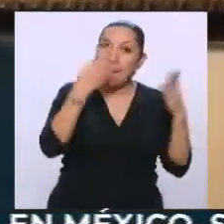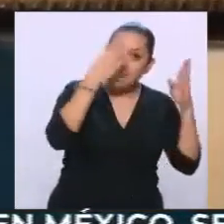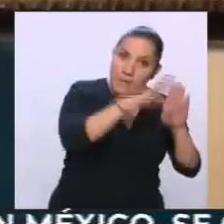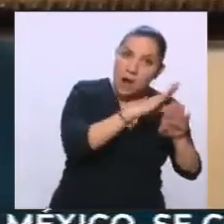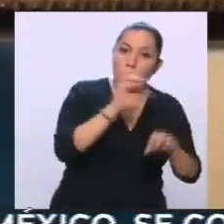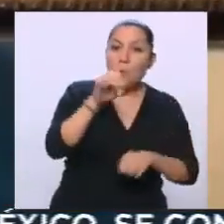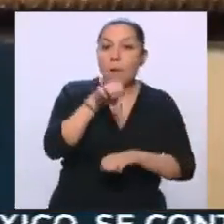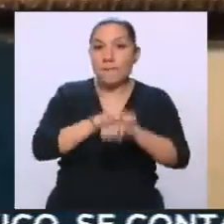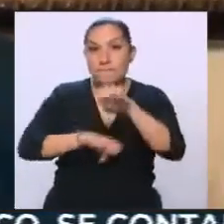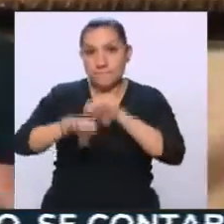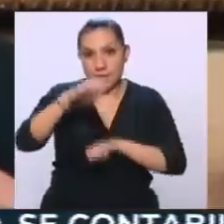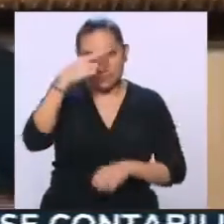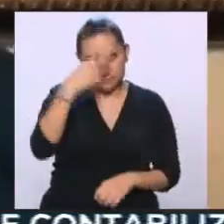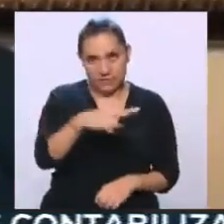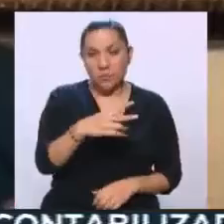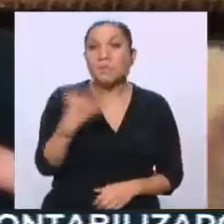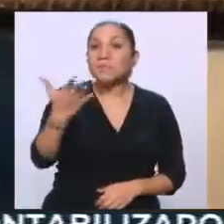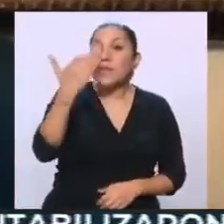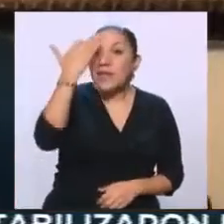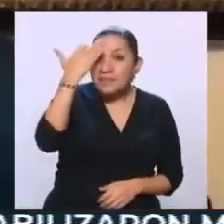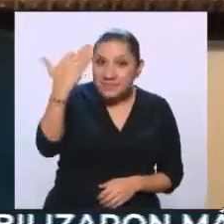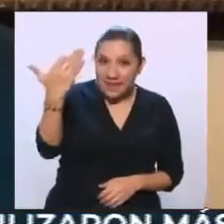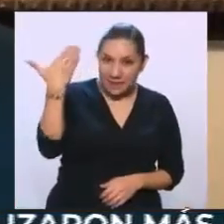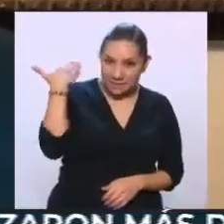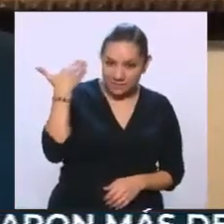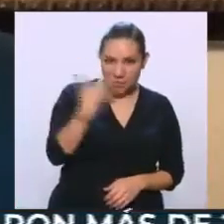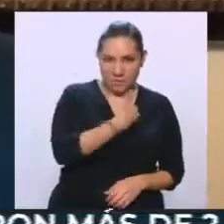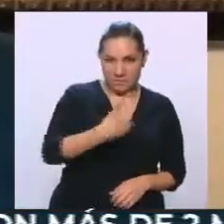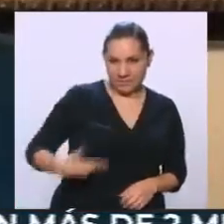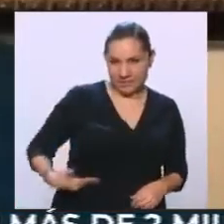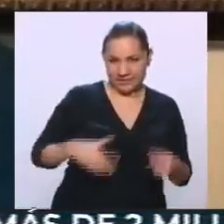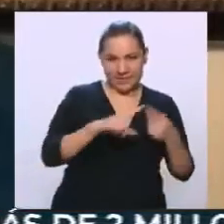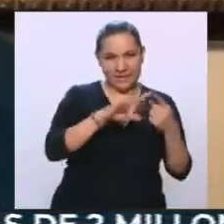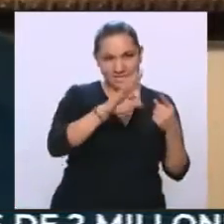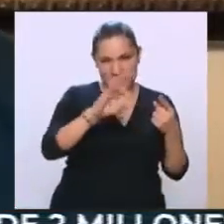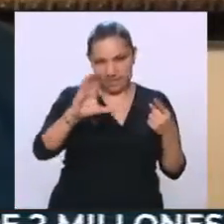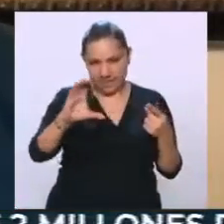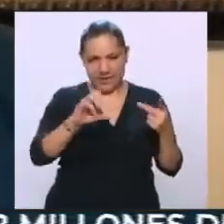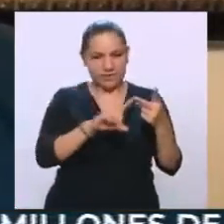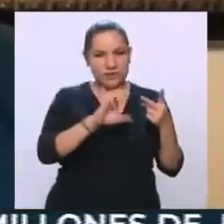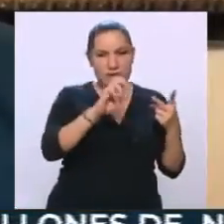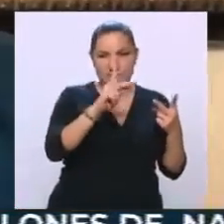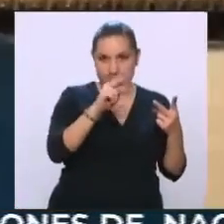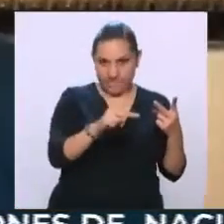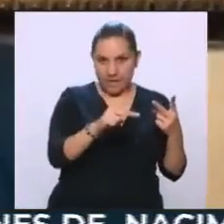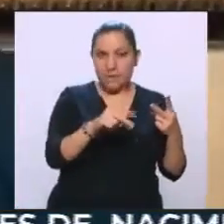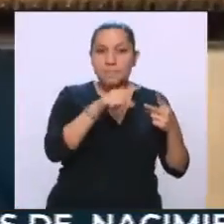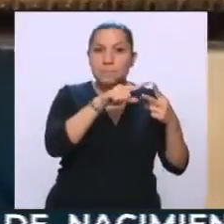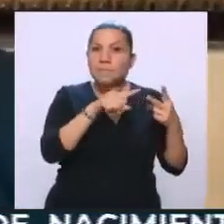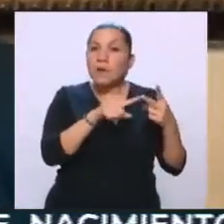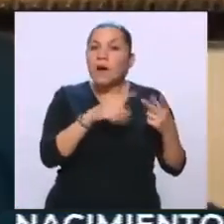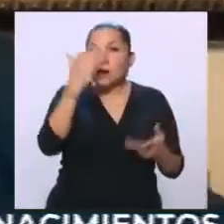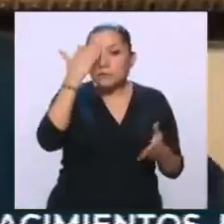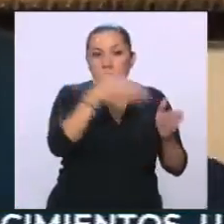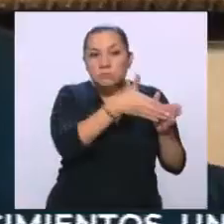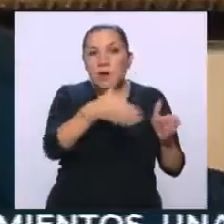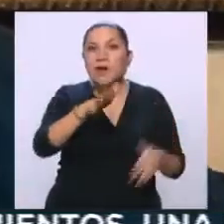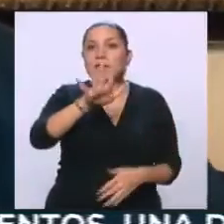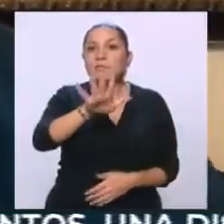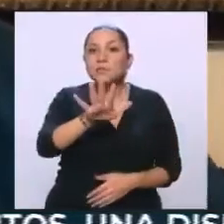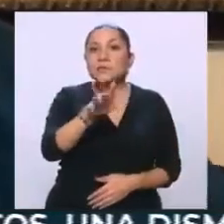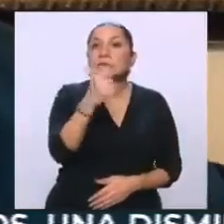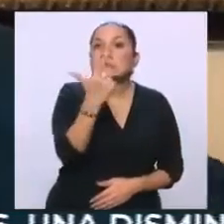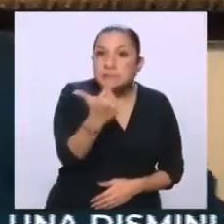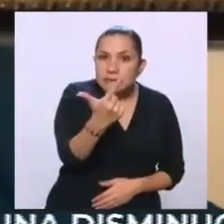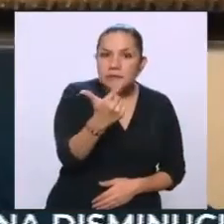creen? Durante el sexenio de Felipe Calderón y Enrique Peña Nieto se detectaron 57 transacciones relacionadas con el